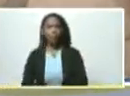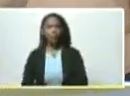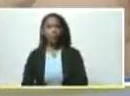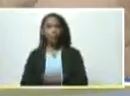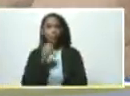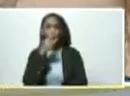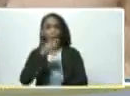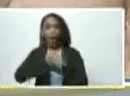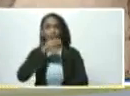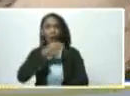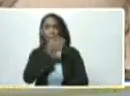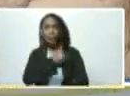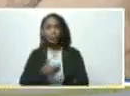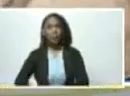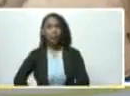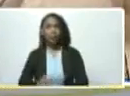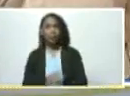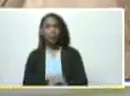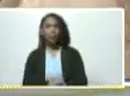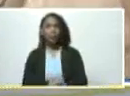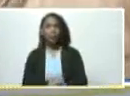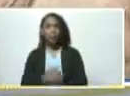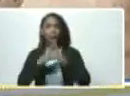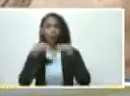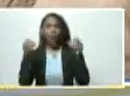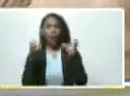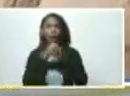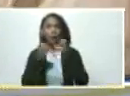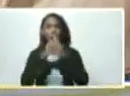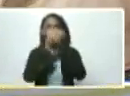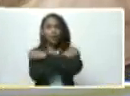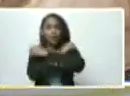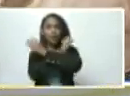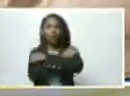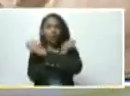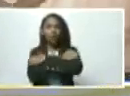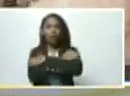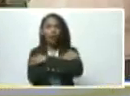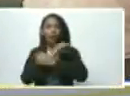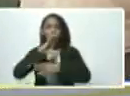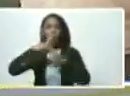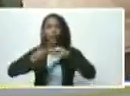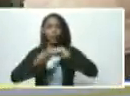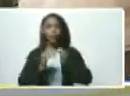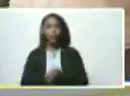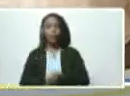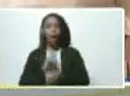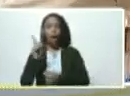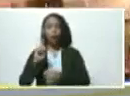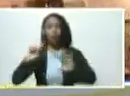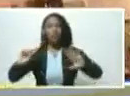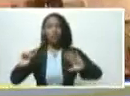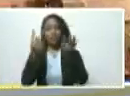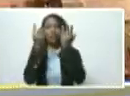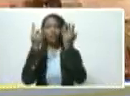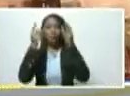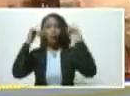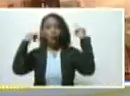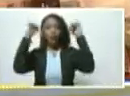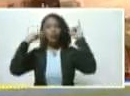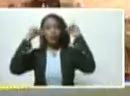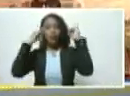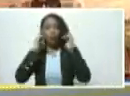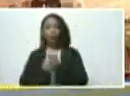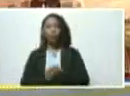Bueno, buenas tardes, presidente, y a todo el equipo. Felicitaciones a los CLAP en su 6º